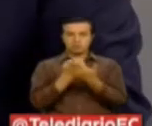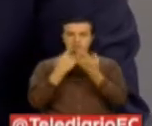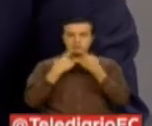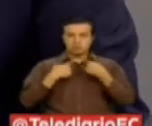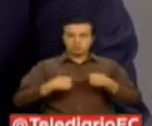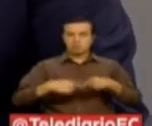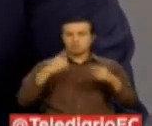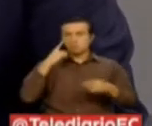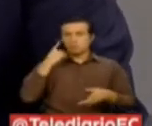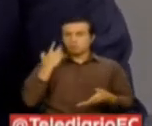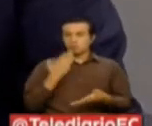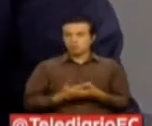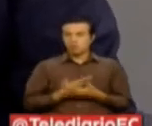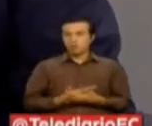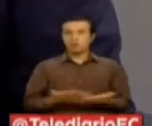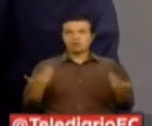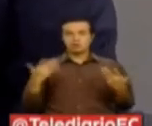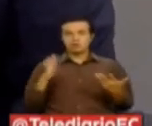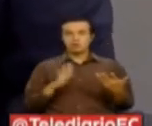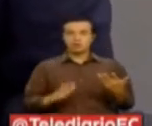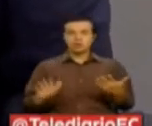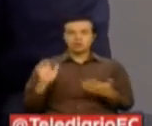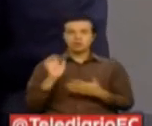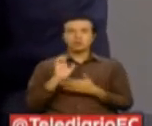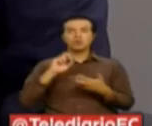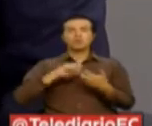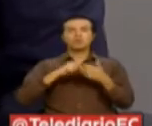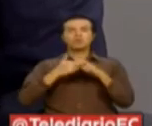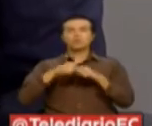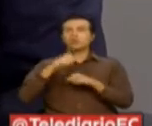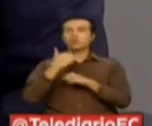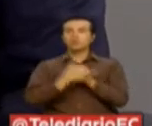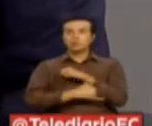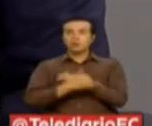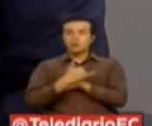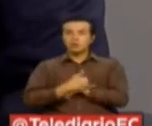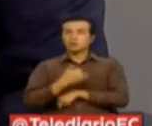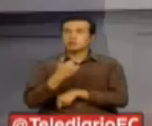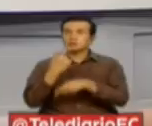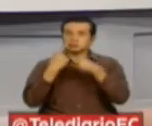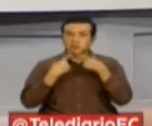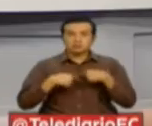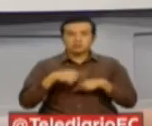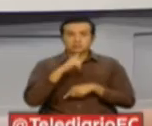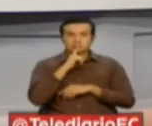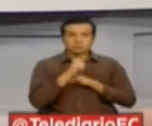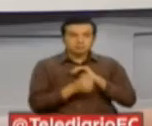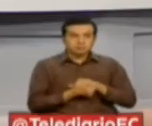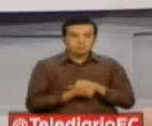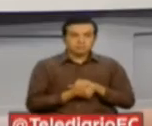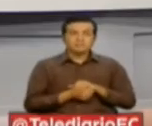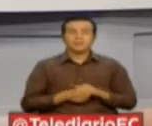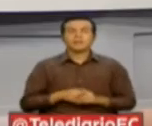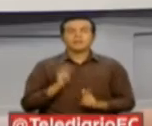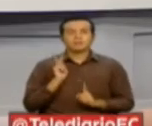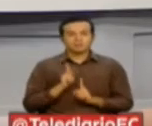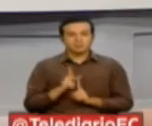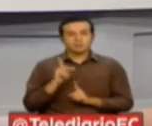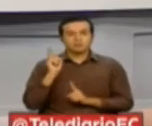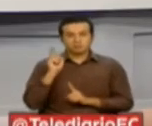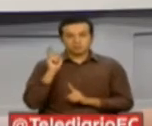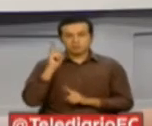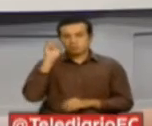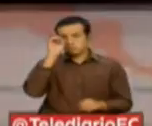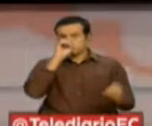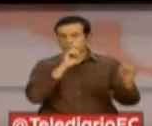dijo que comprobadamente existe en el país un problema de exportaciones no declara este es otro punto en los cuales tenemos